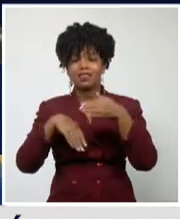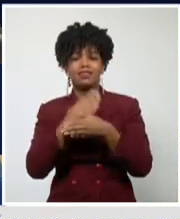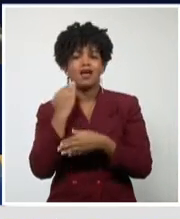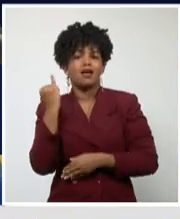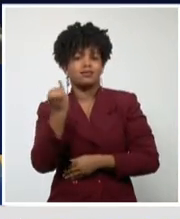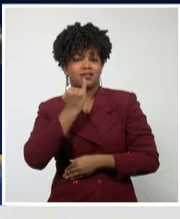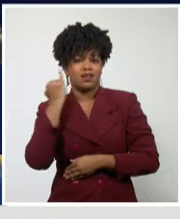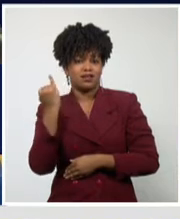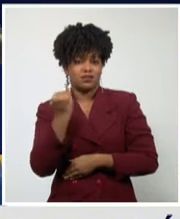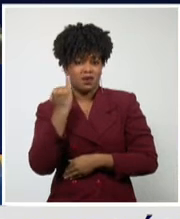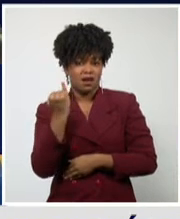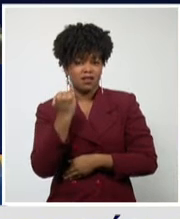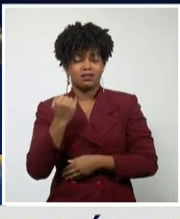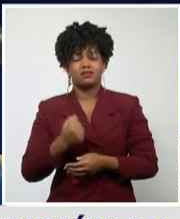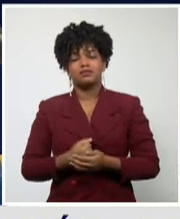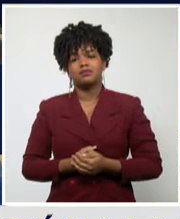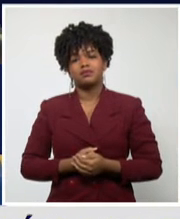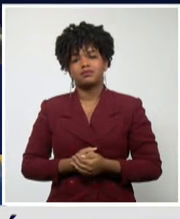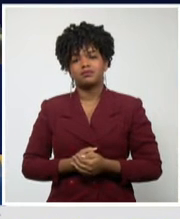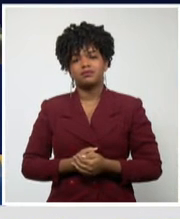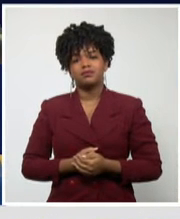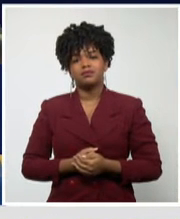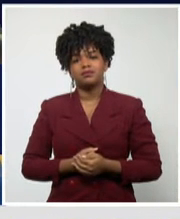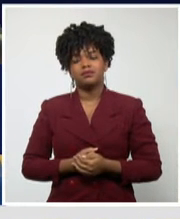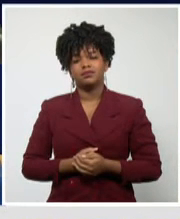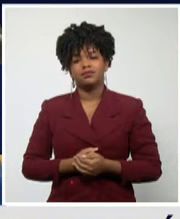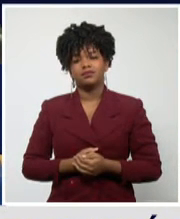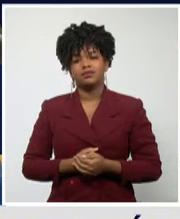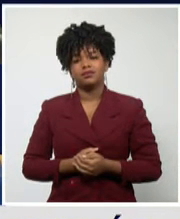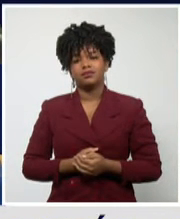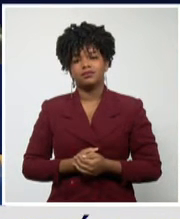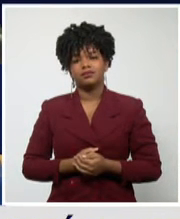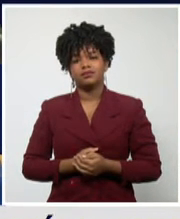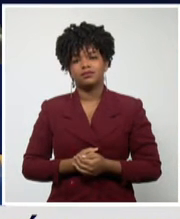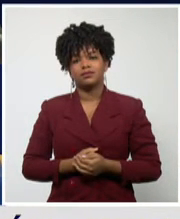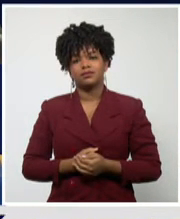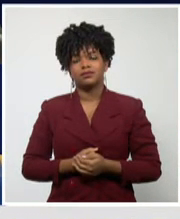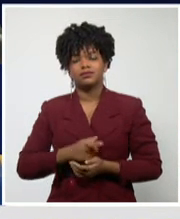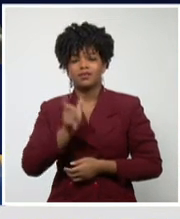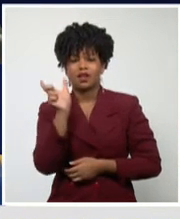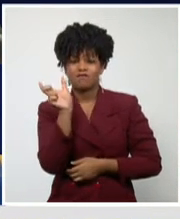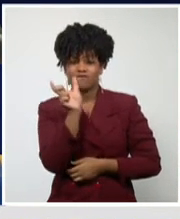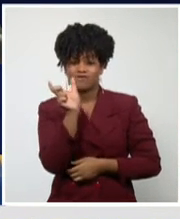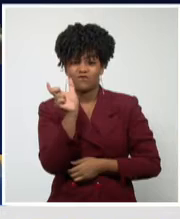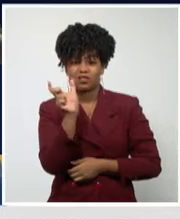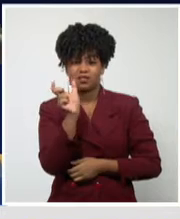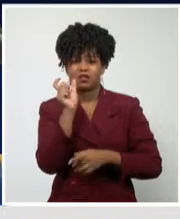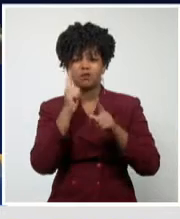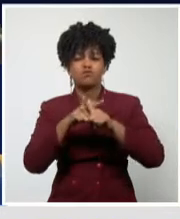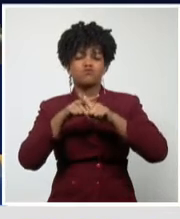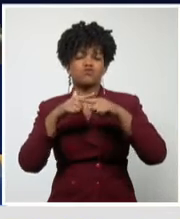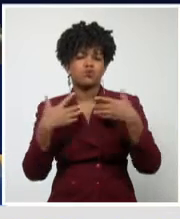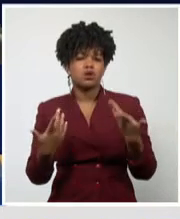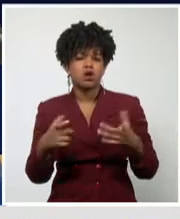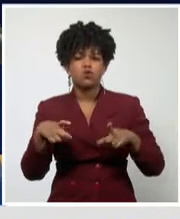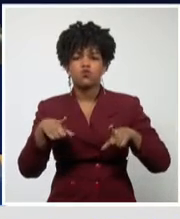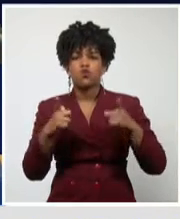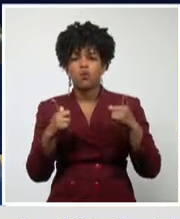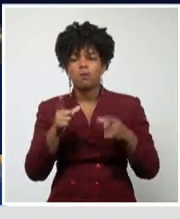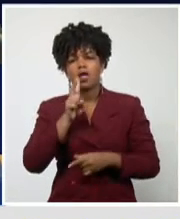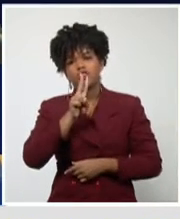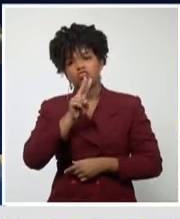Enfermería, que se celebra en esta fecha porque se cumplen los 200